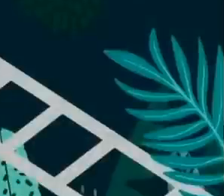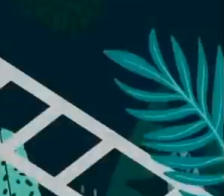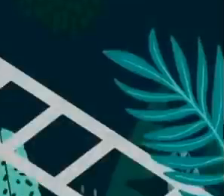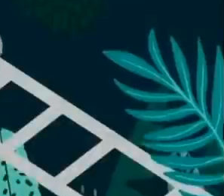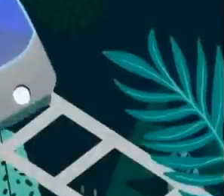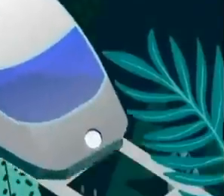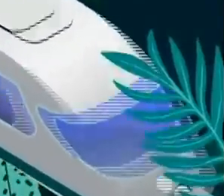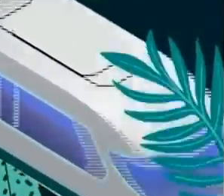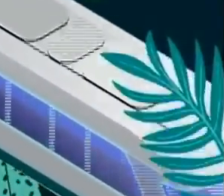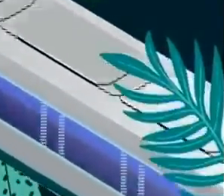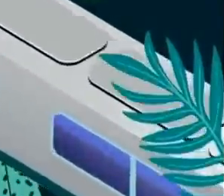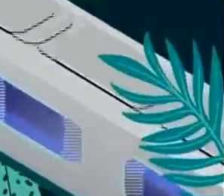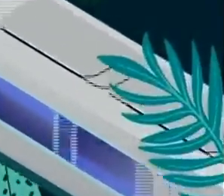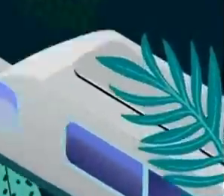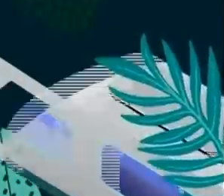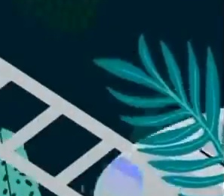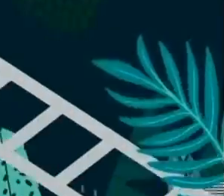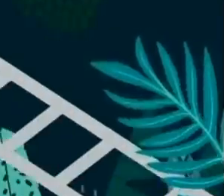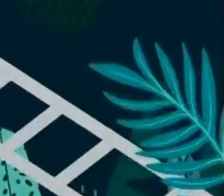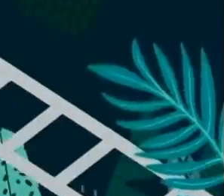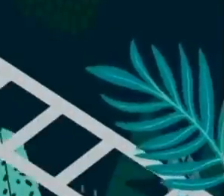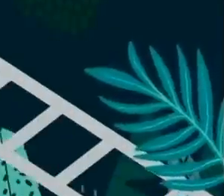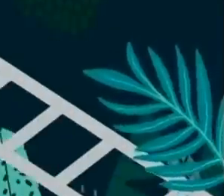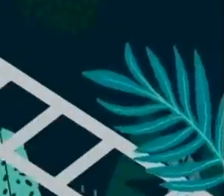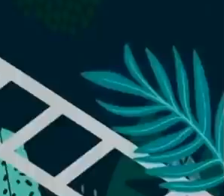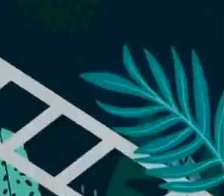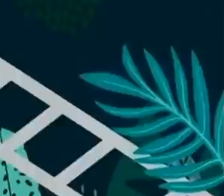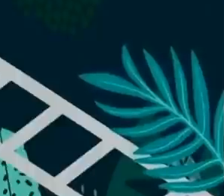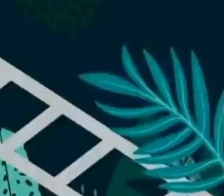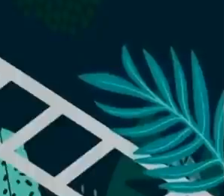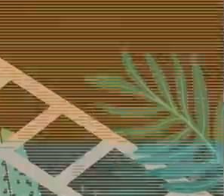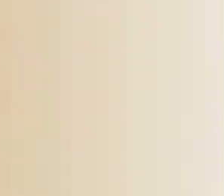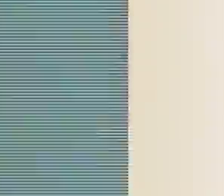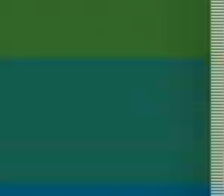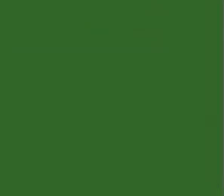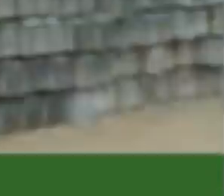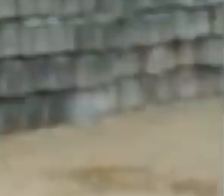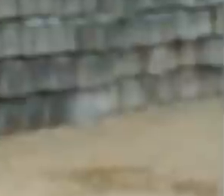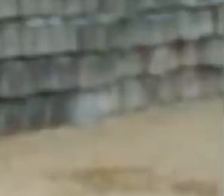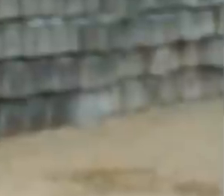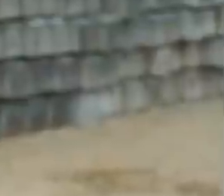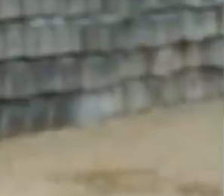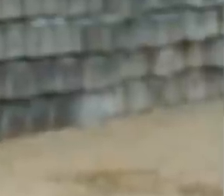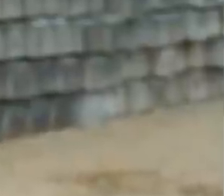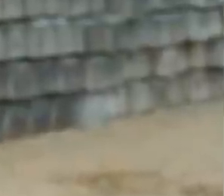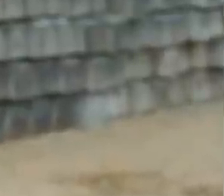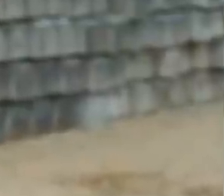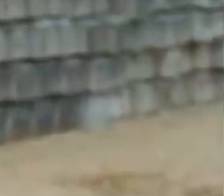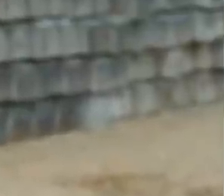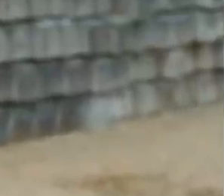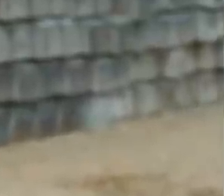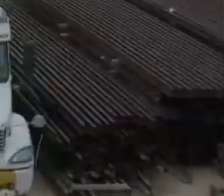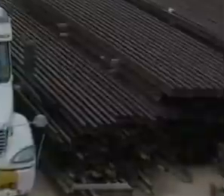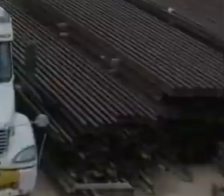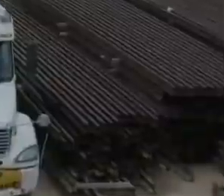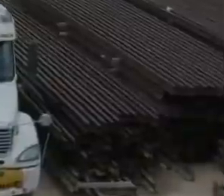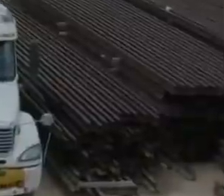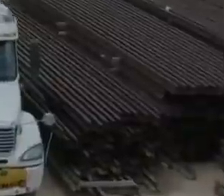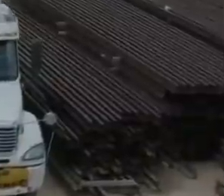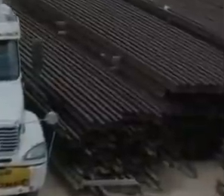Avances de obra. Tramo 3. Calquiní y Izamal. El Tren Maya avanza. En el tramo